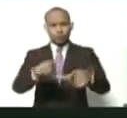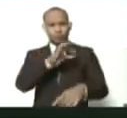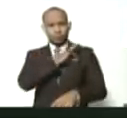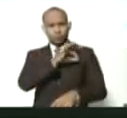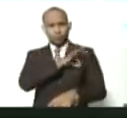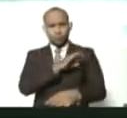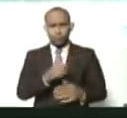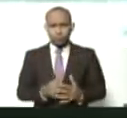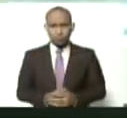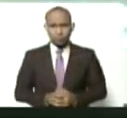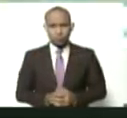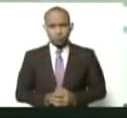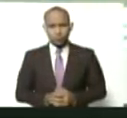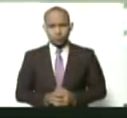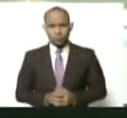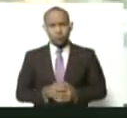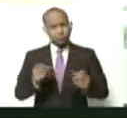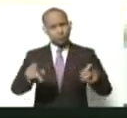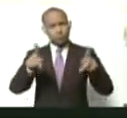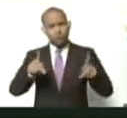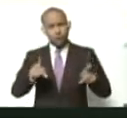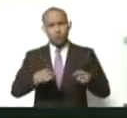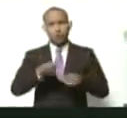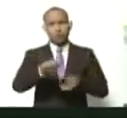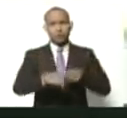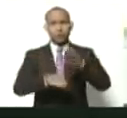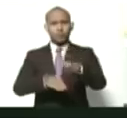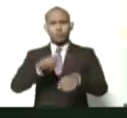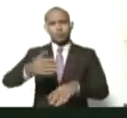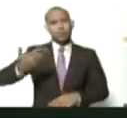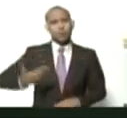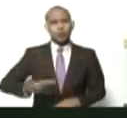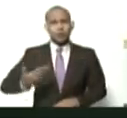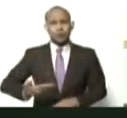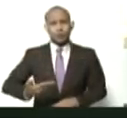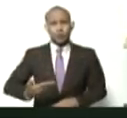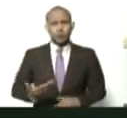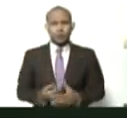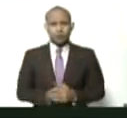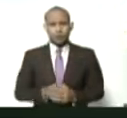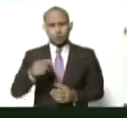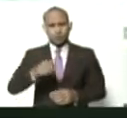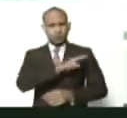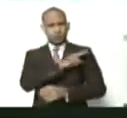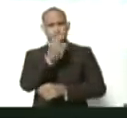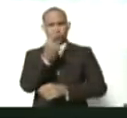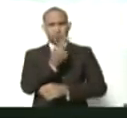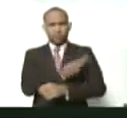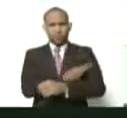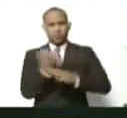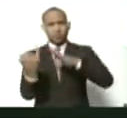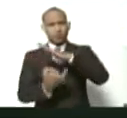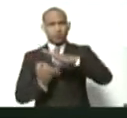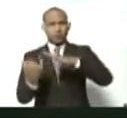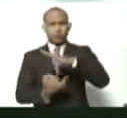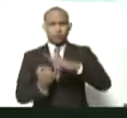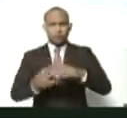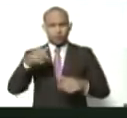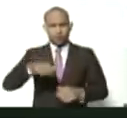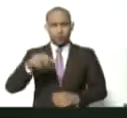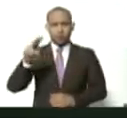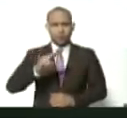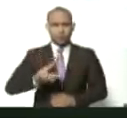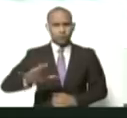civil ha permitido avanzar en estos pasos tan importantes para el fortalecimiento institucional del país,